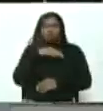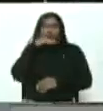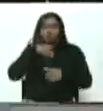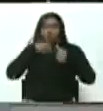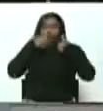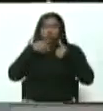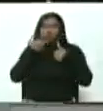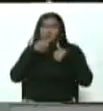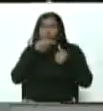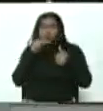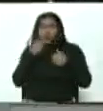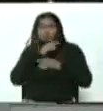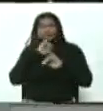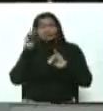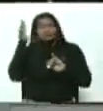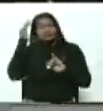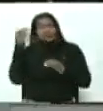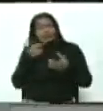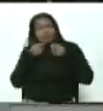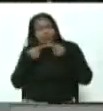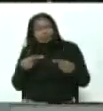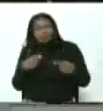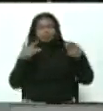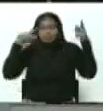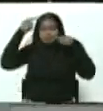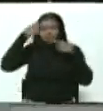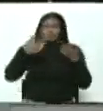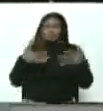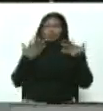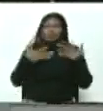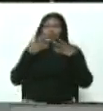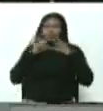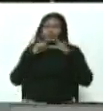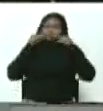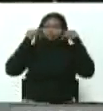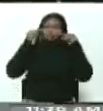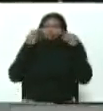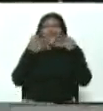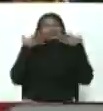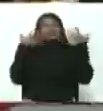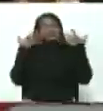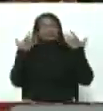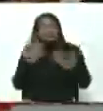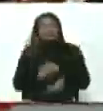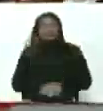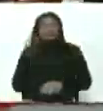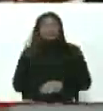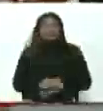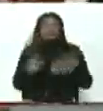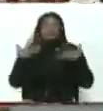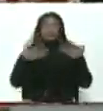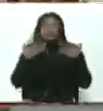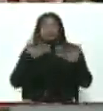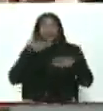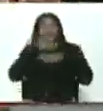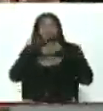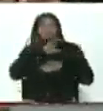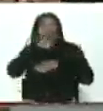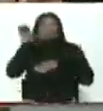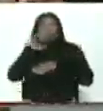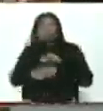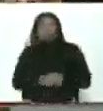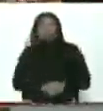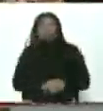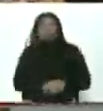Ya usted sabe que perdió. Los chavistas vamos a votar con alegría, vamos a votar con entusiasmo, vamos a votar por la patria